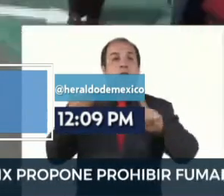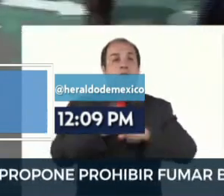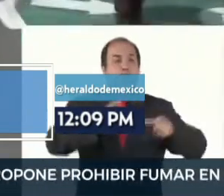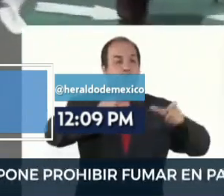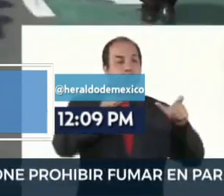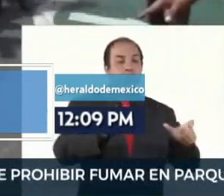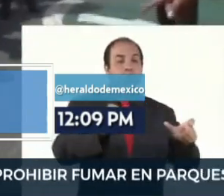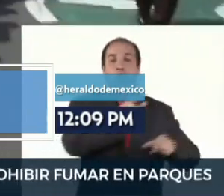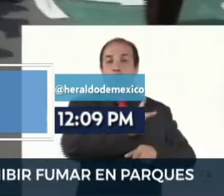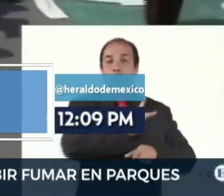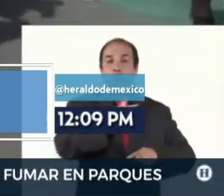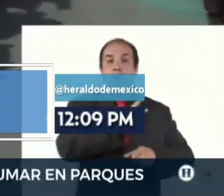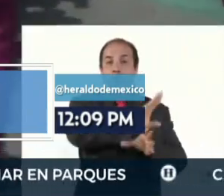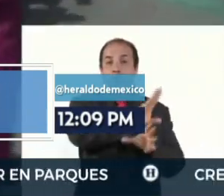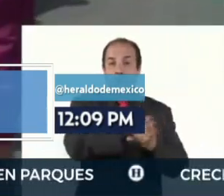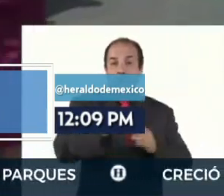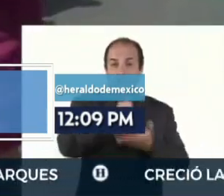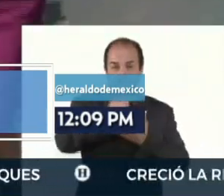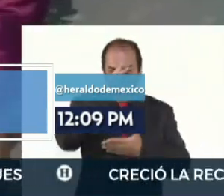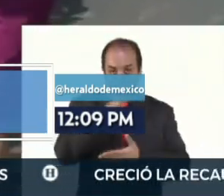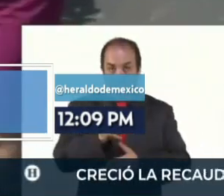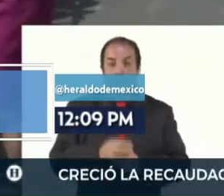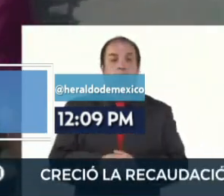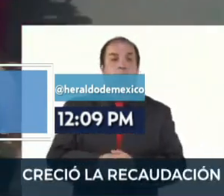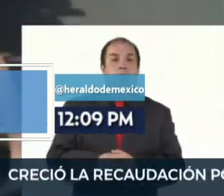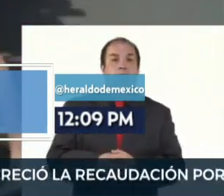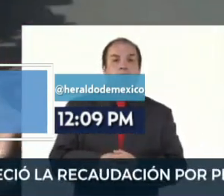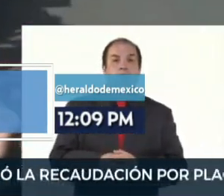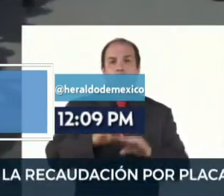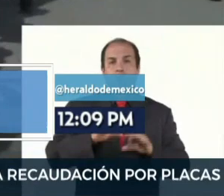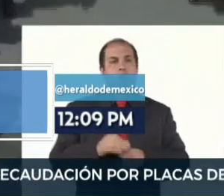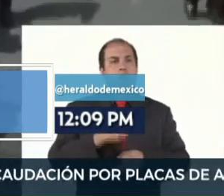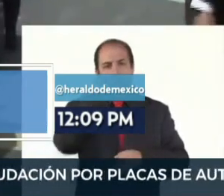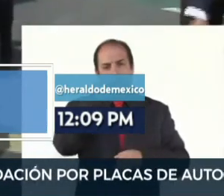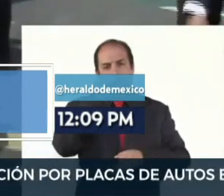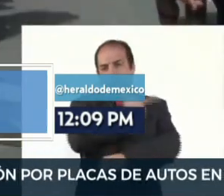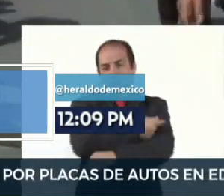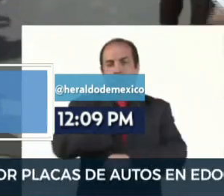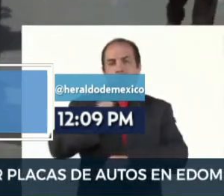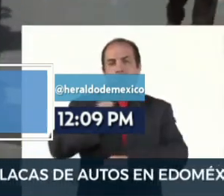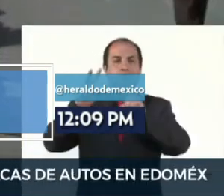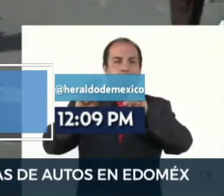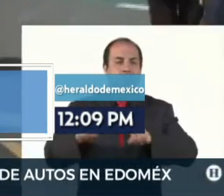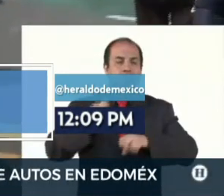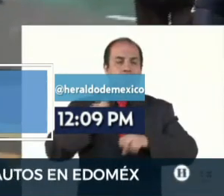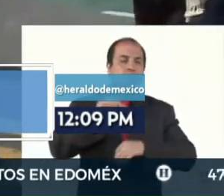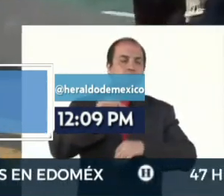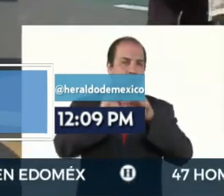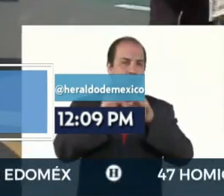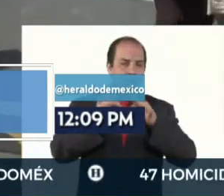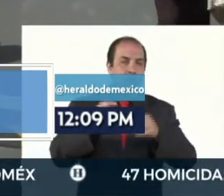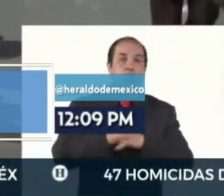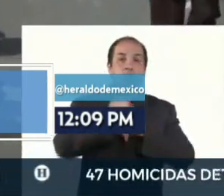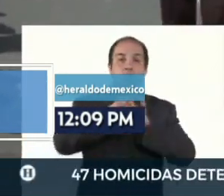Sendero Seguros desde el año 2019 al año 2022 han creado 431 corredores